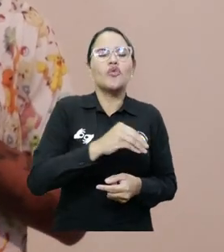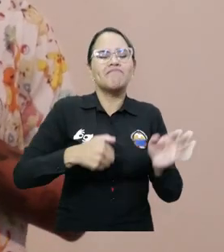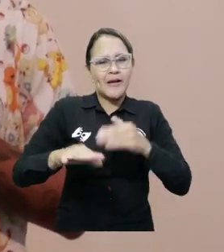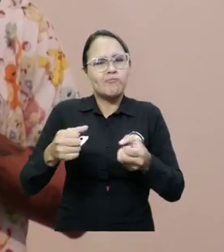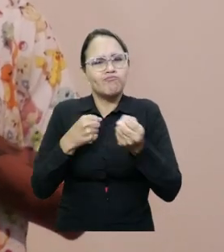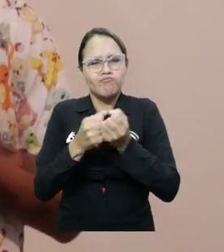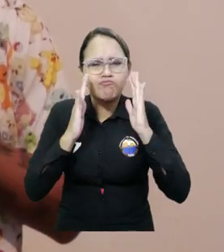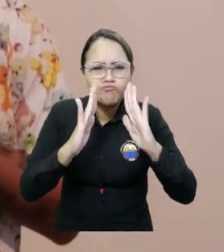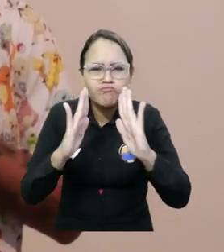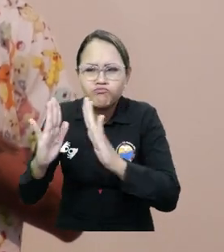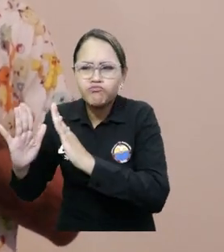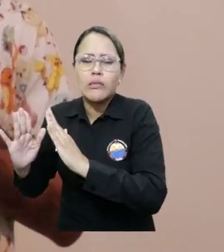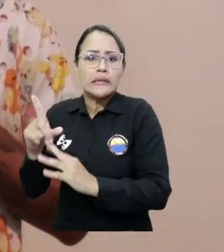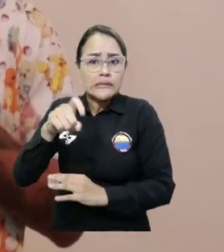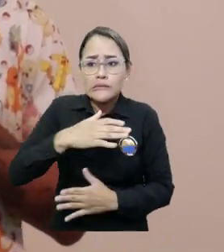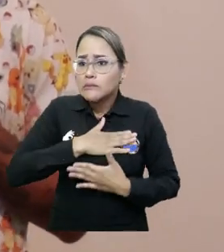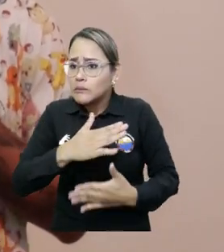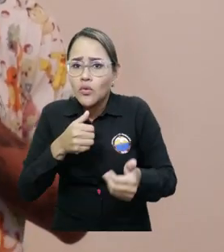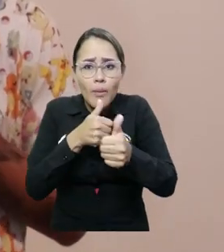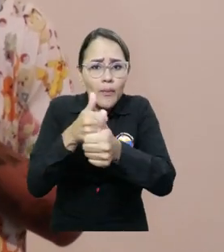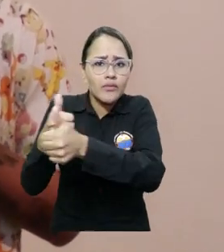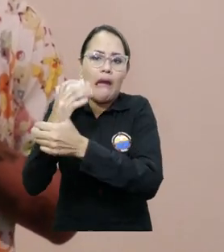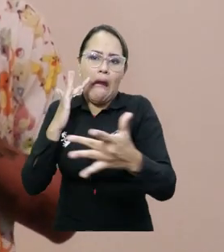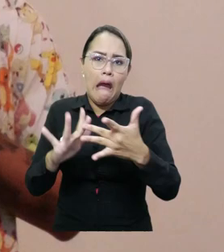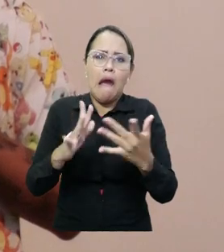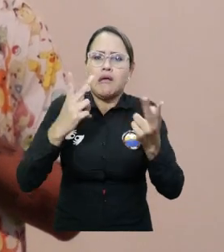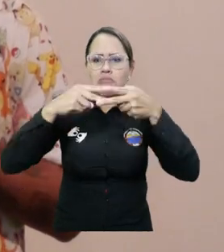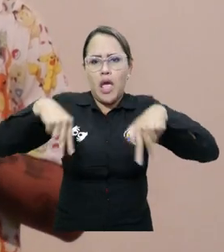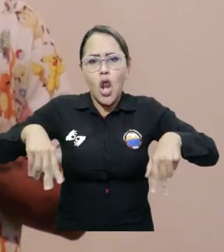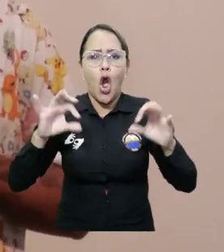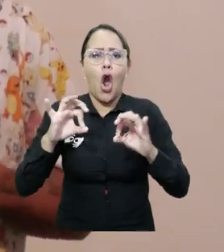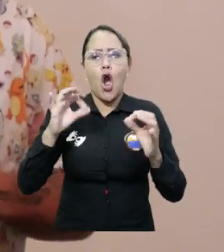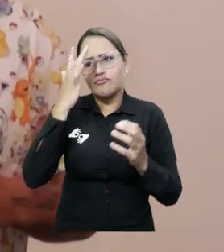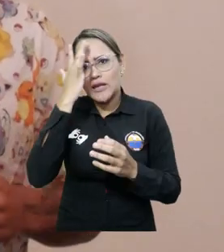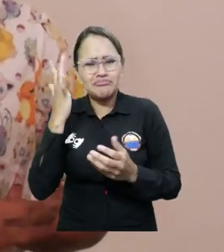y todo el acompañamiento que necesiten las personas según su género o su